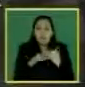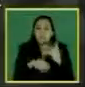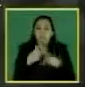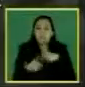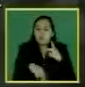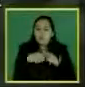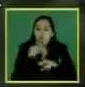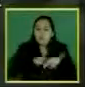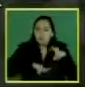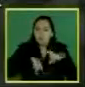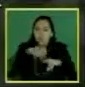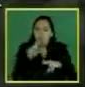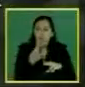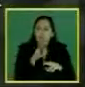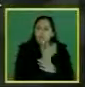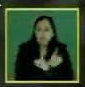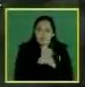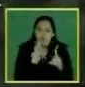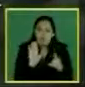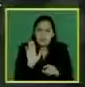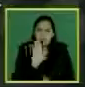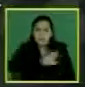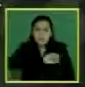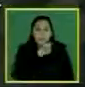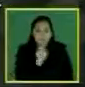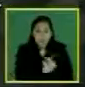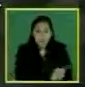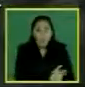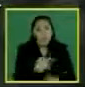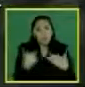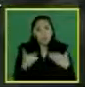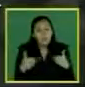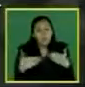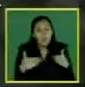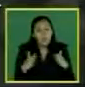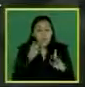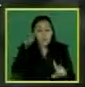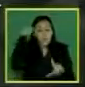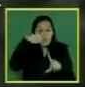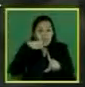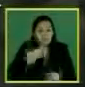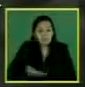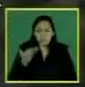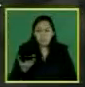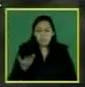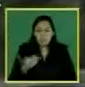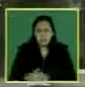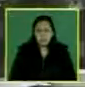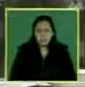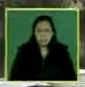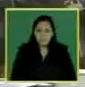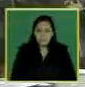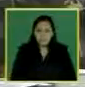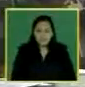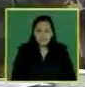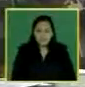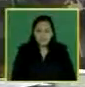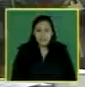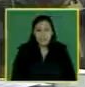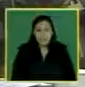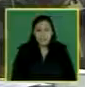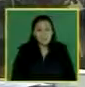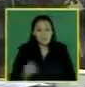de construcción de democracia, de construcción del poder popular, que es uno de los objetivos fundamentales de claro. Nuestro gobierno. Fíjate, esa es una